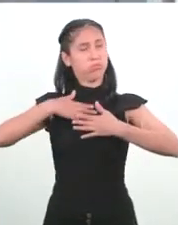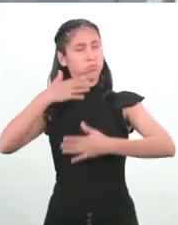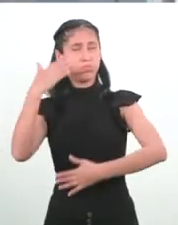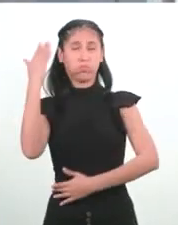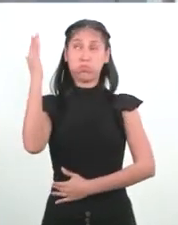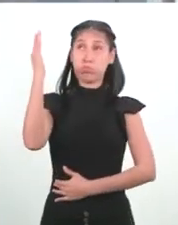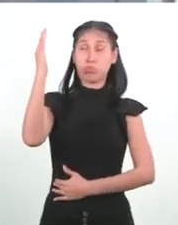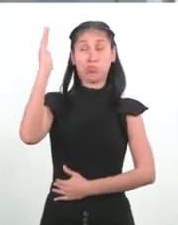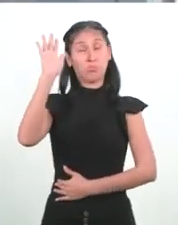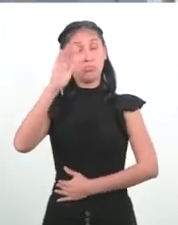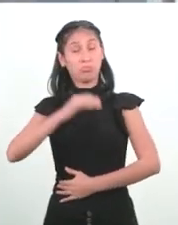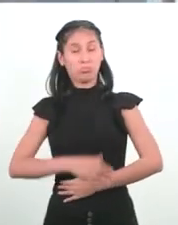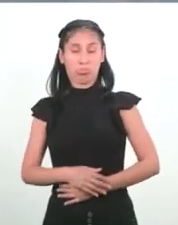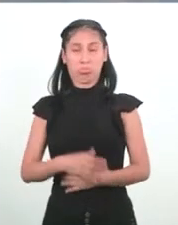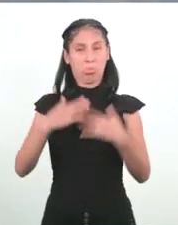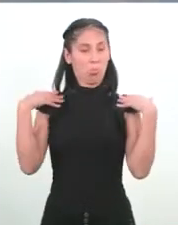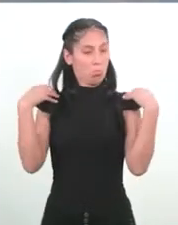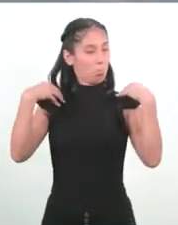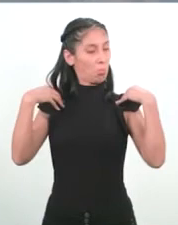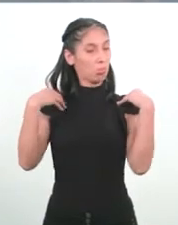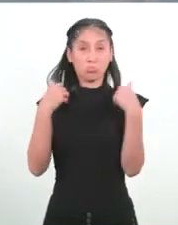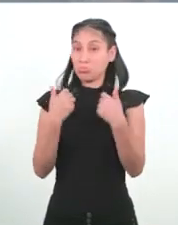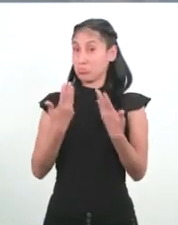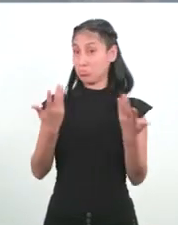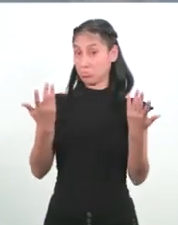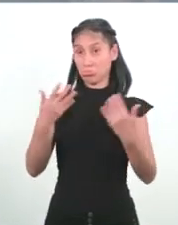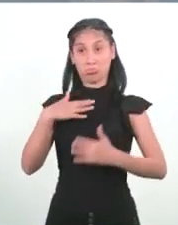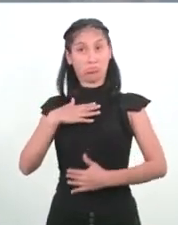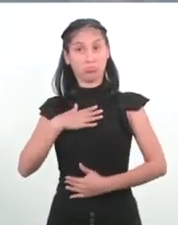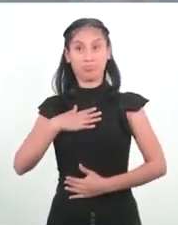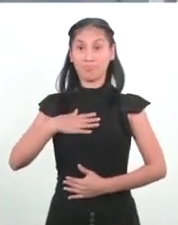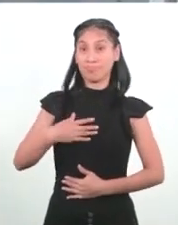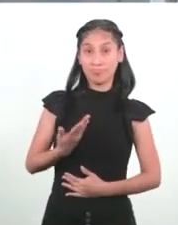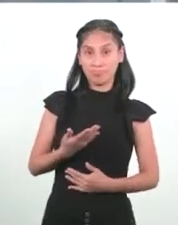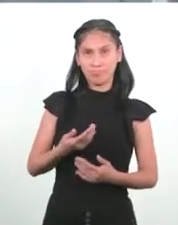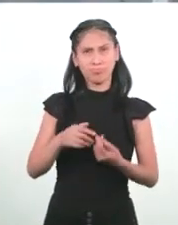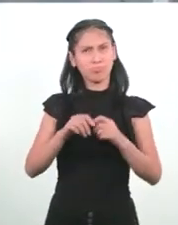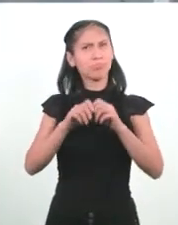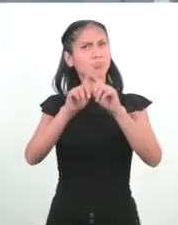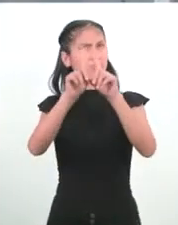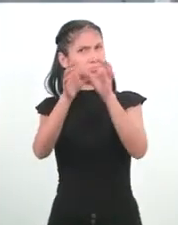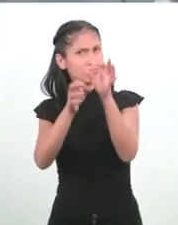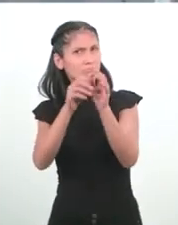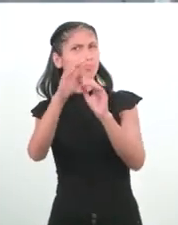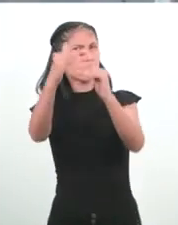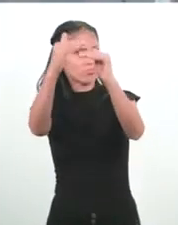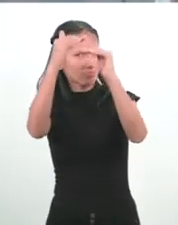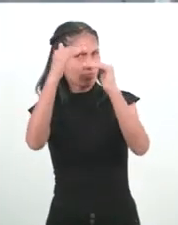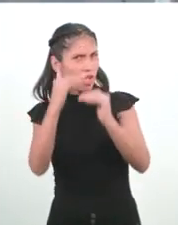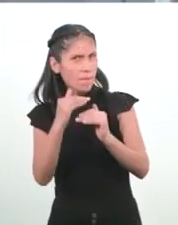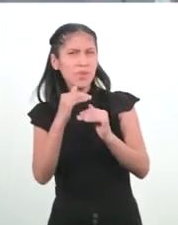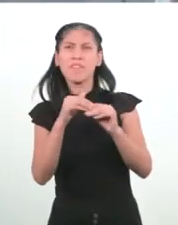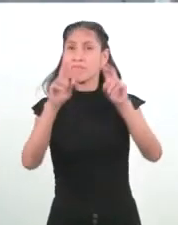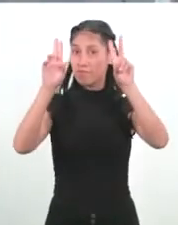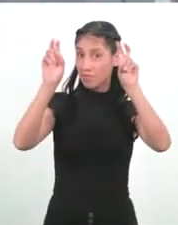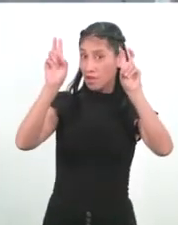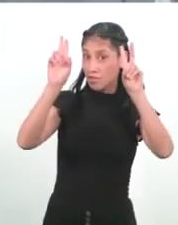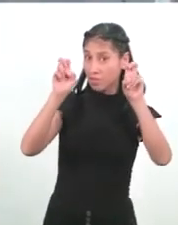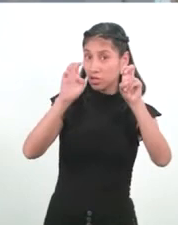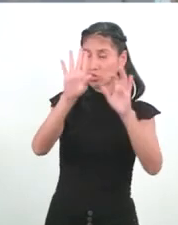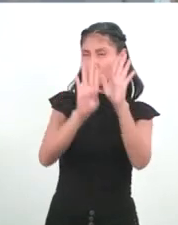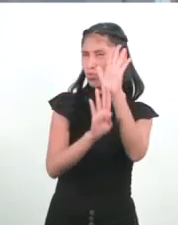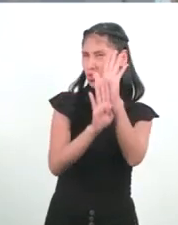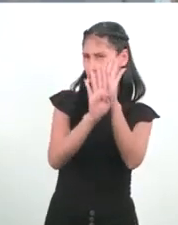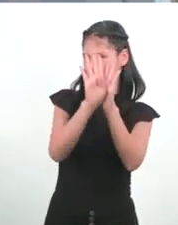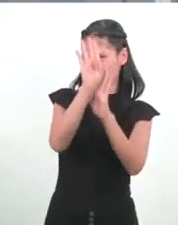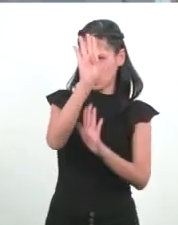licenciatura en rigidez. Ahora vamos con desarrollo del texto. Una vez hecha la presentación, se